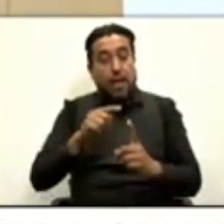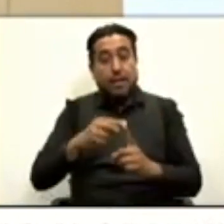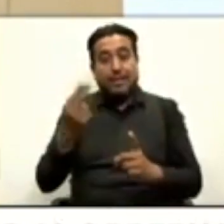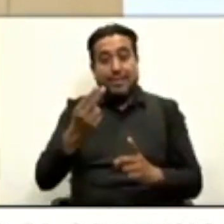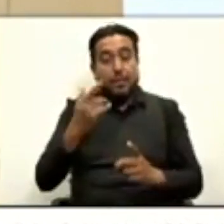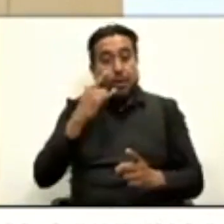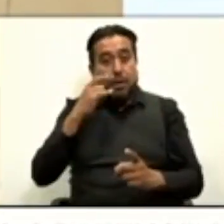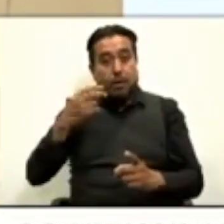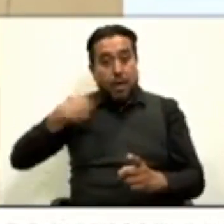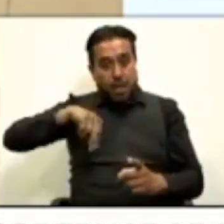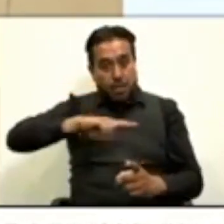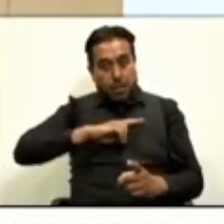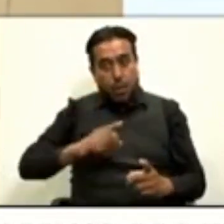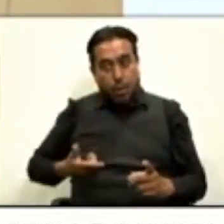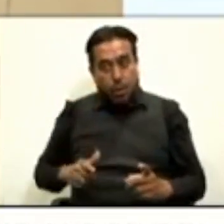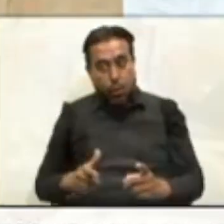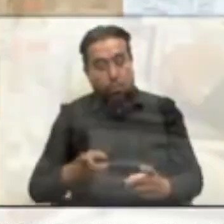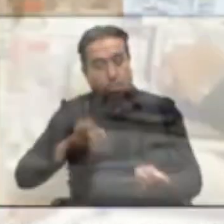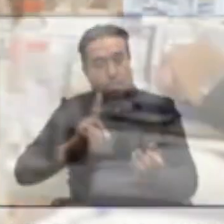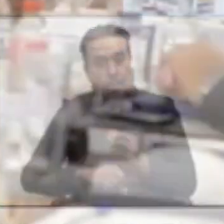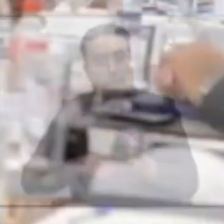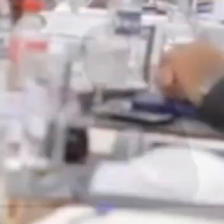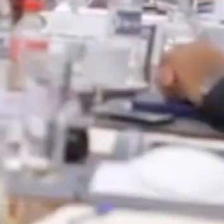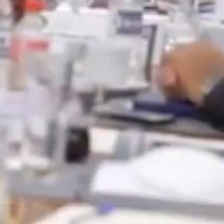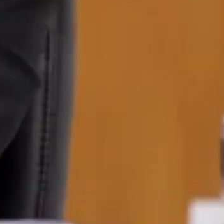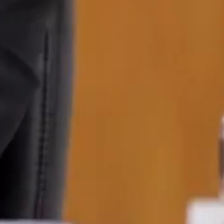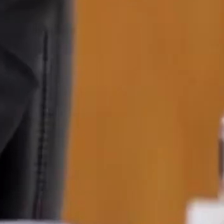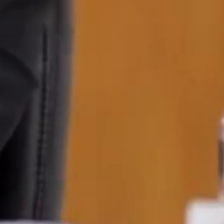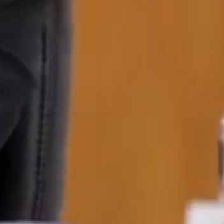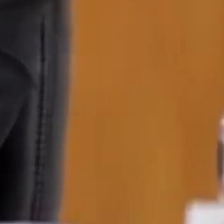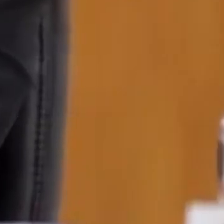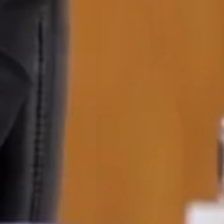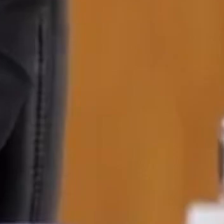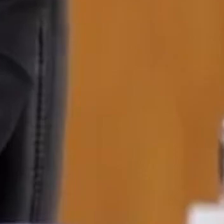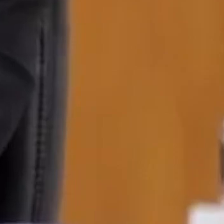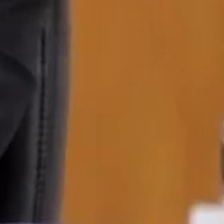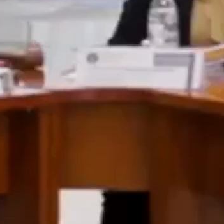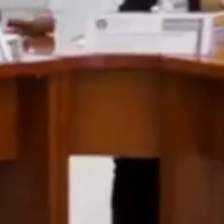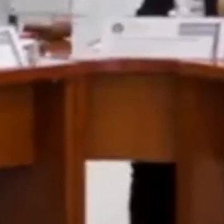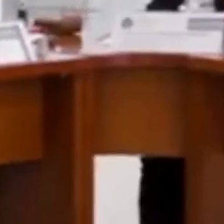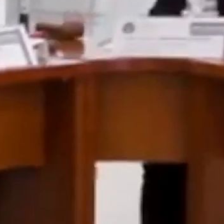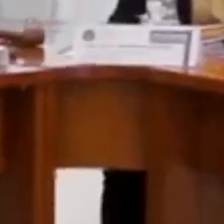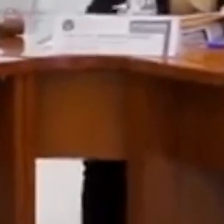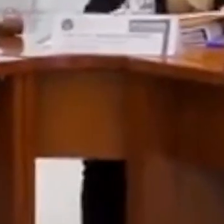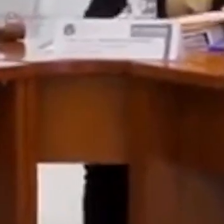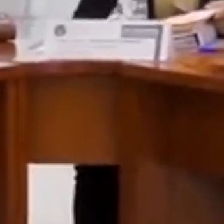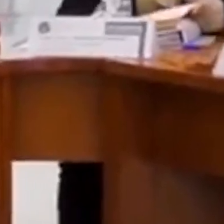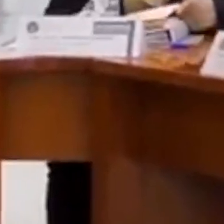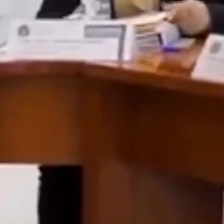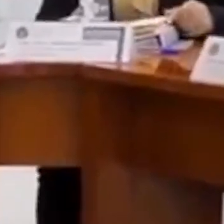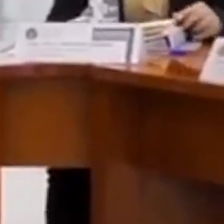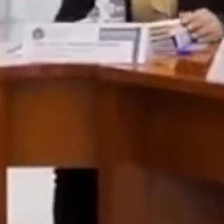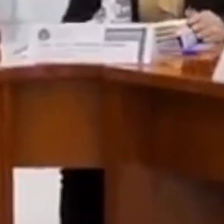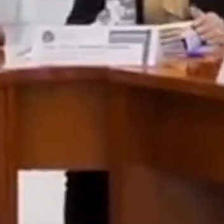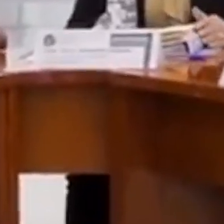retos de nuestra entidad en estos momentos luisma del notti 13